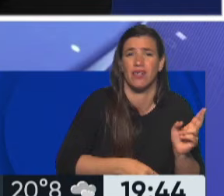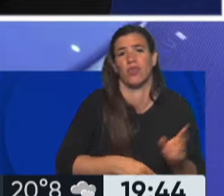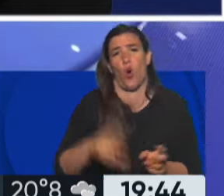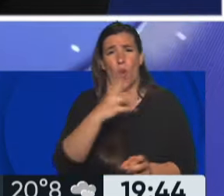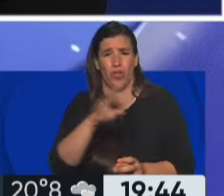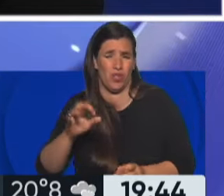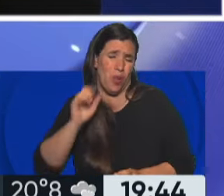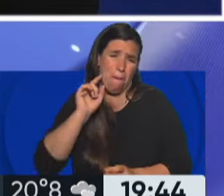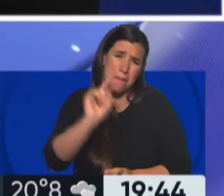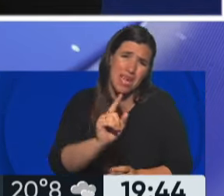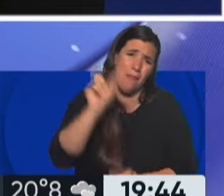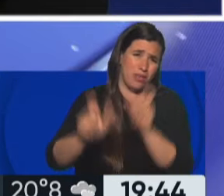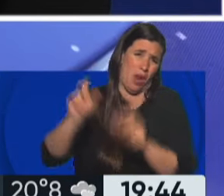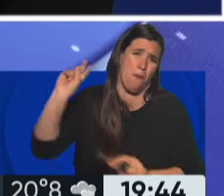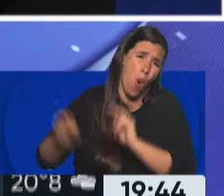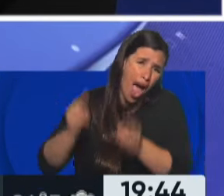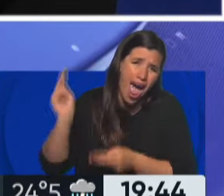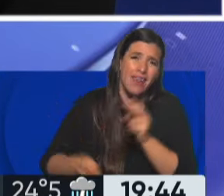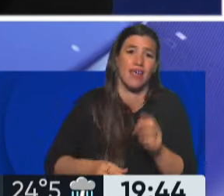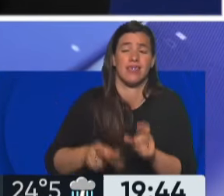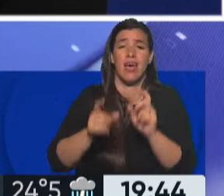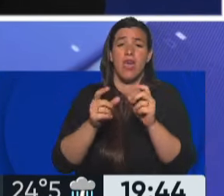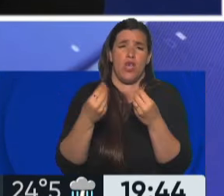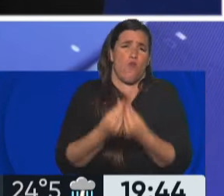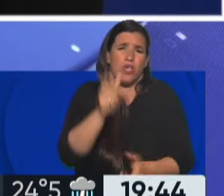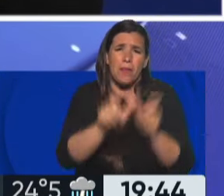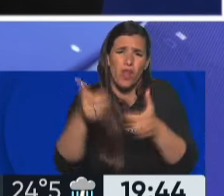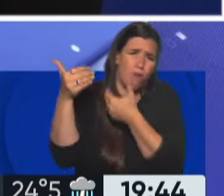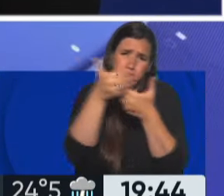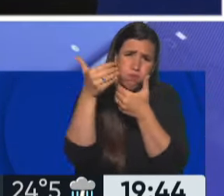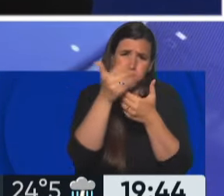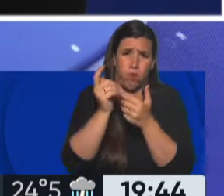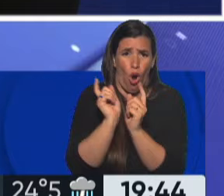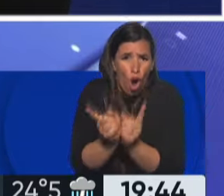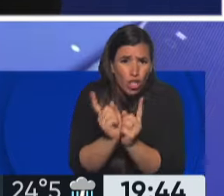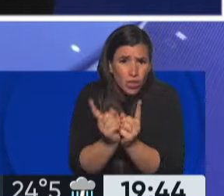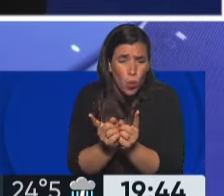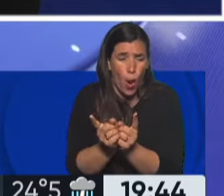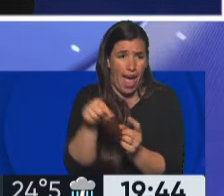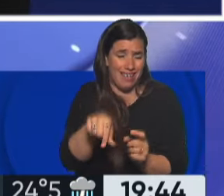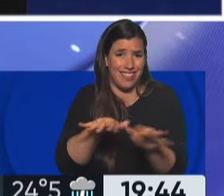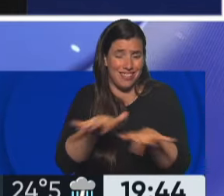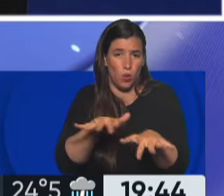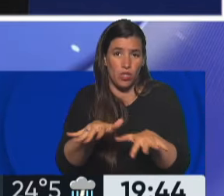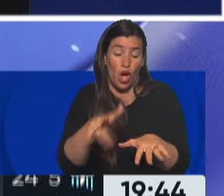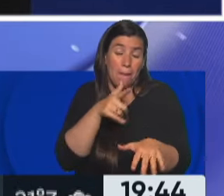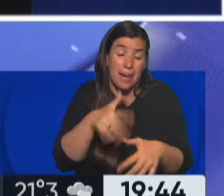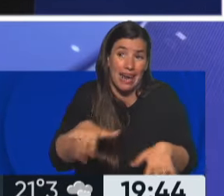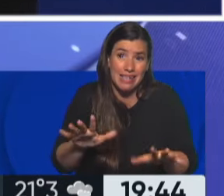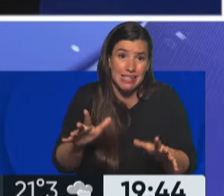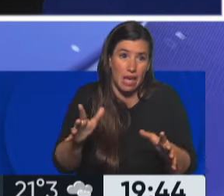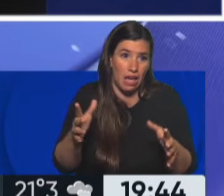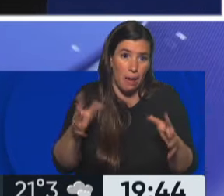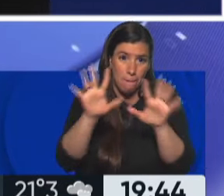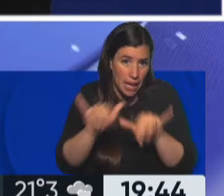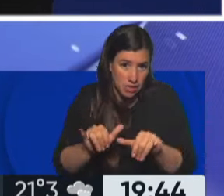los 100 israelíes que continúan secuestrados en la Franja de Gaza, en esta situación que no pareciera, digamos, cesar.